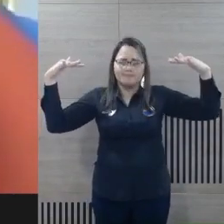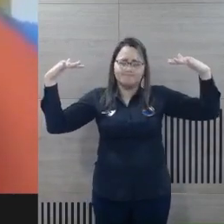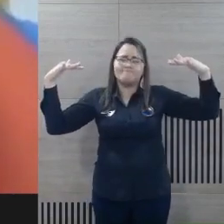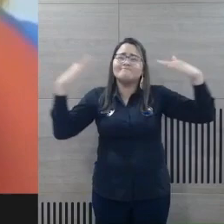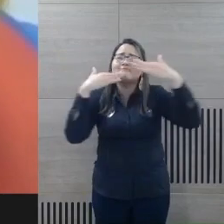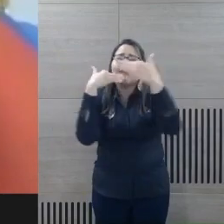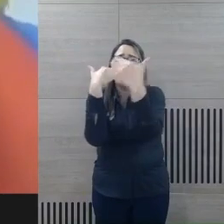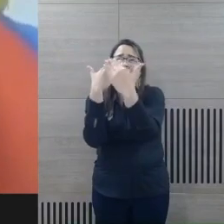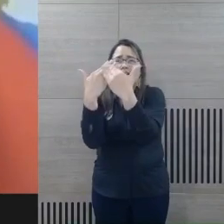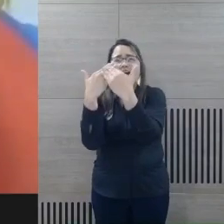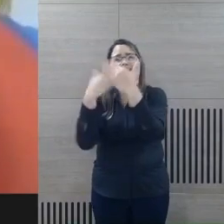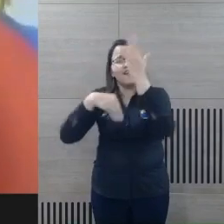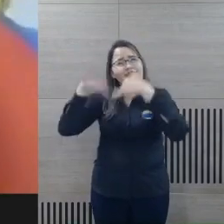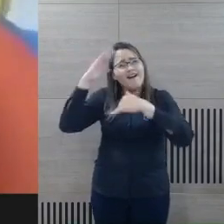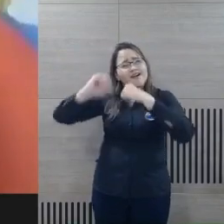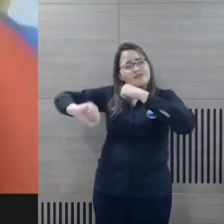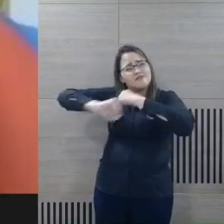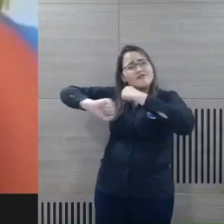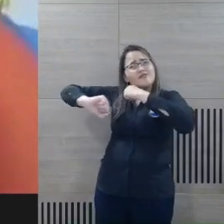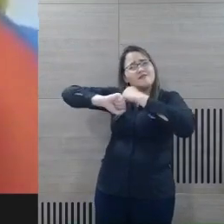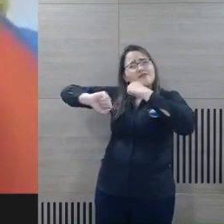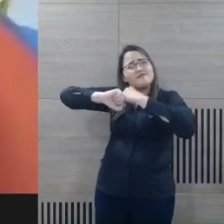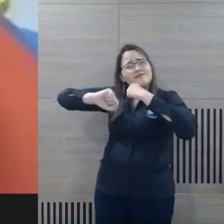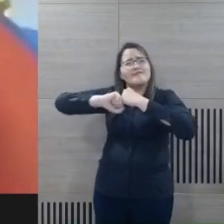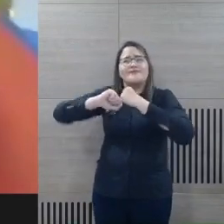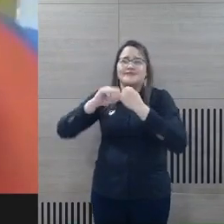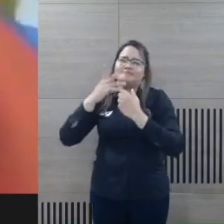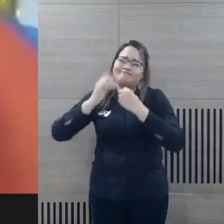adversidad, para haber cumplido hoy esta meta.